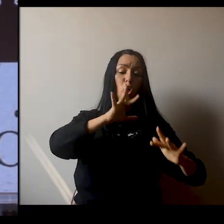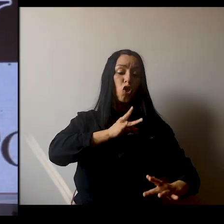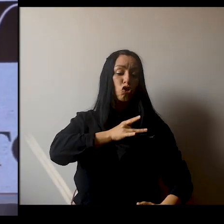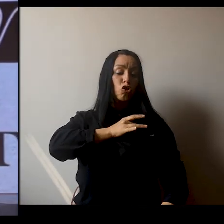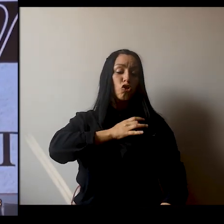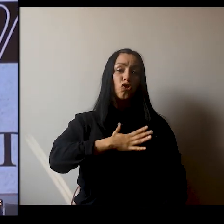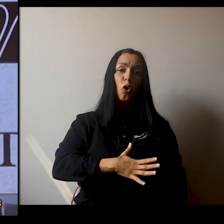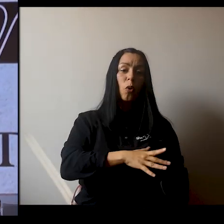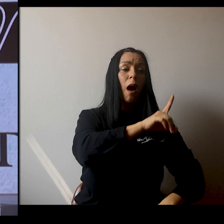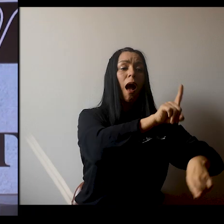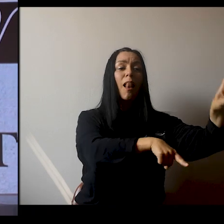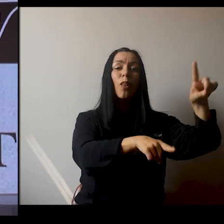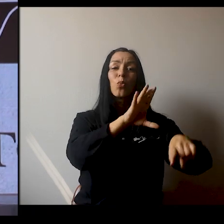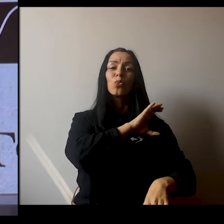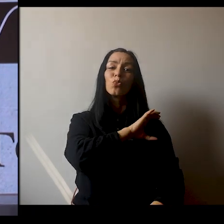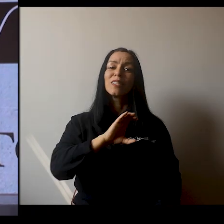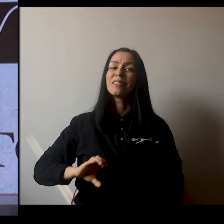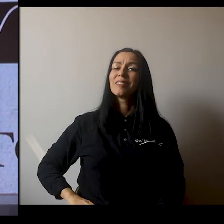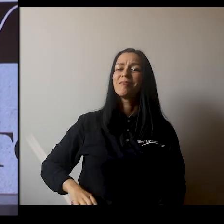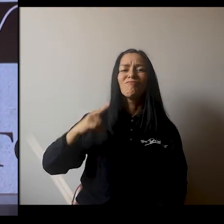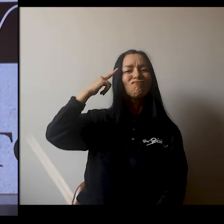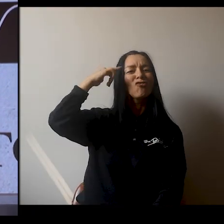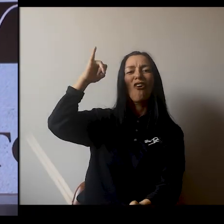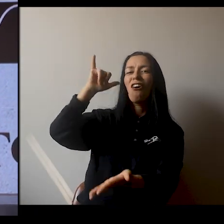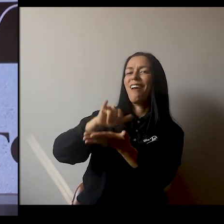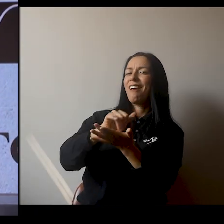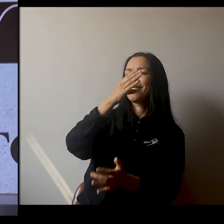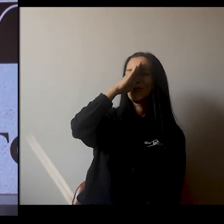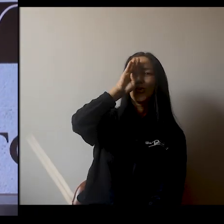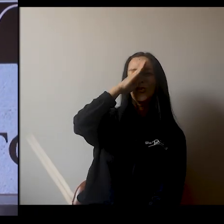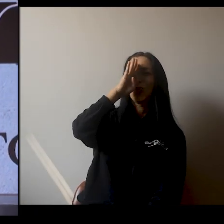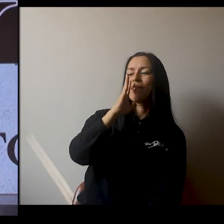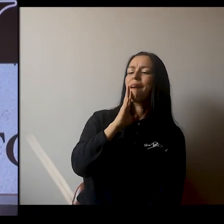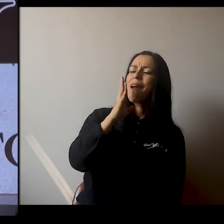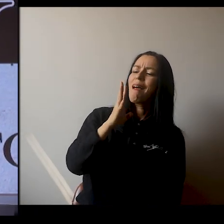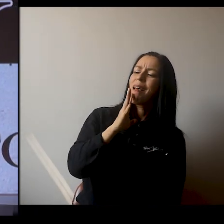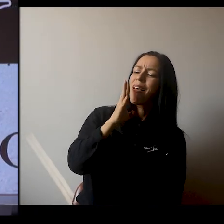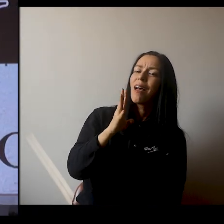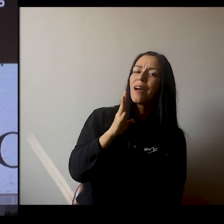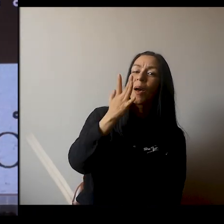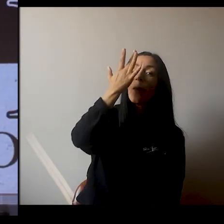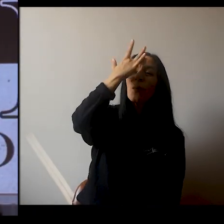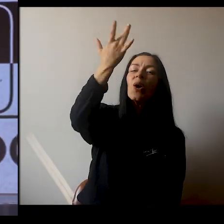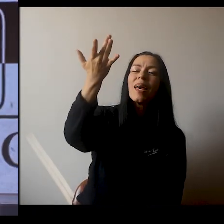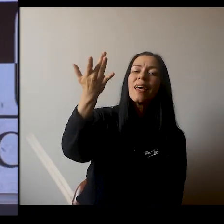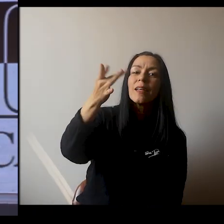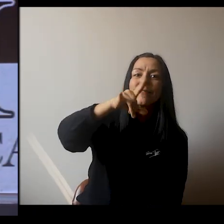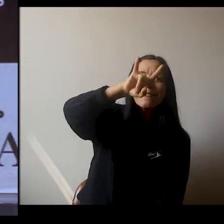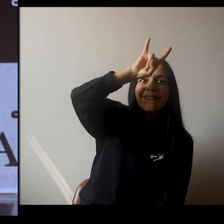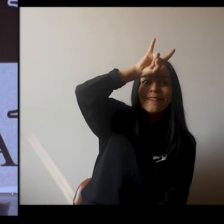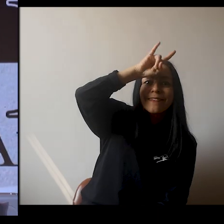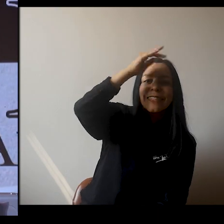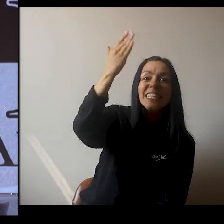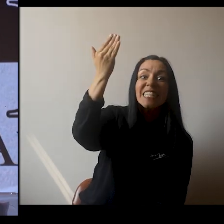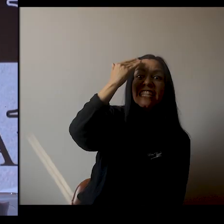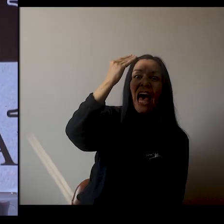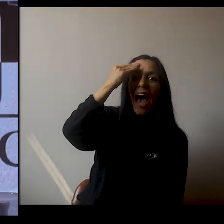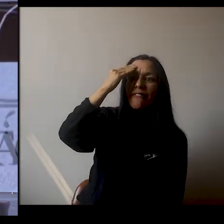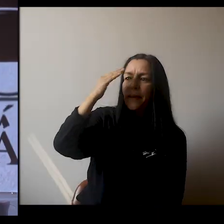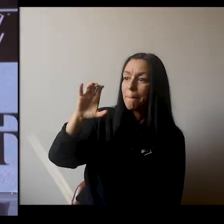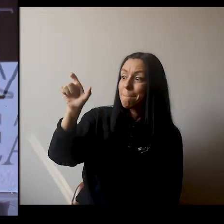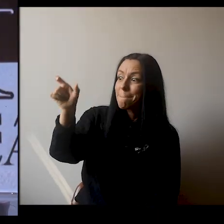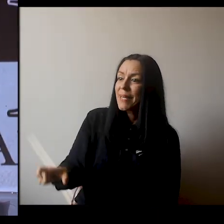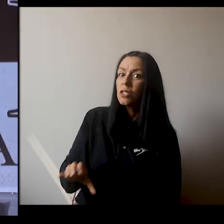Espíritu Santo, el más atacado por cristianos es el don de lenguas. ¿Y saben por qué? Porque el diablo sabe